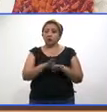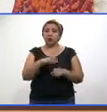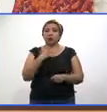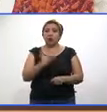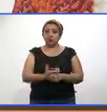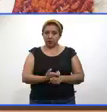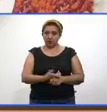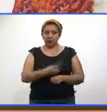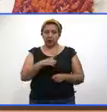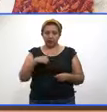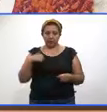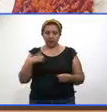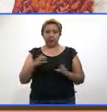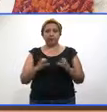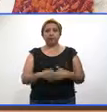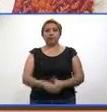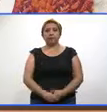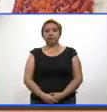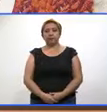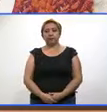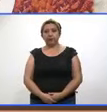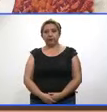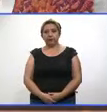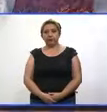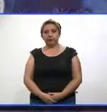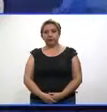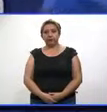estado que debe conservarse.